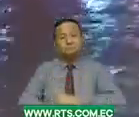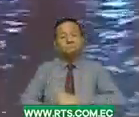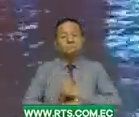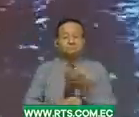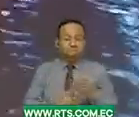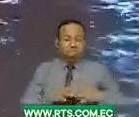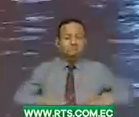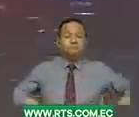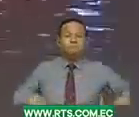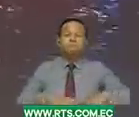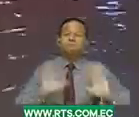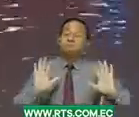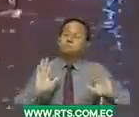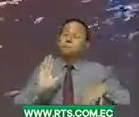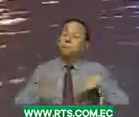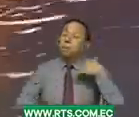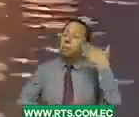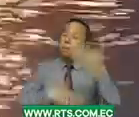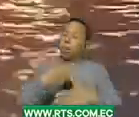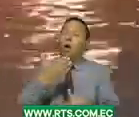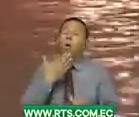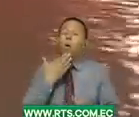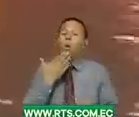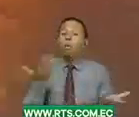acá. Esperemos que dentro de los pocos minutos pues